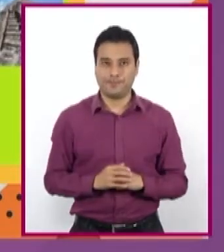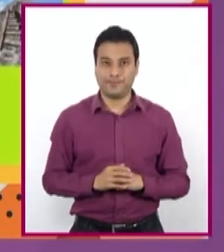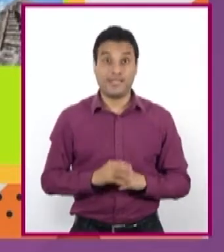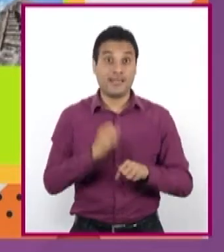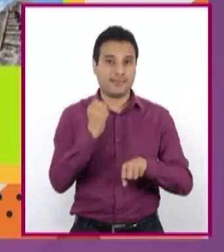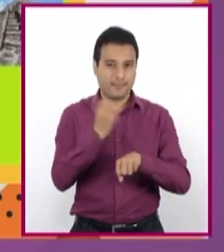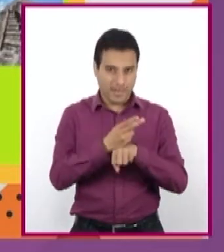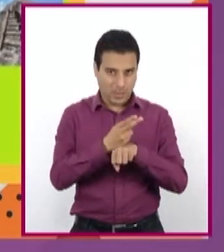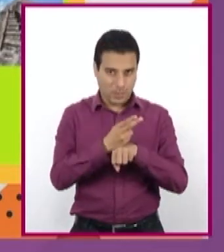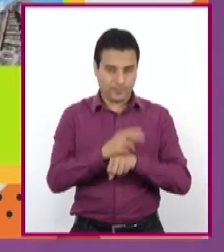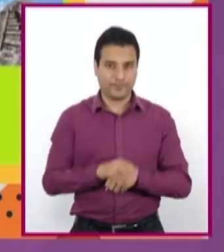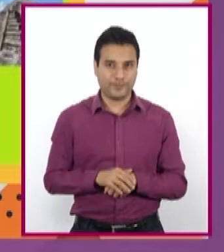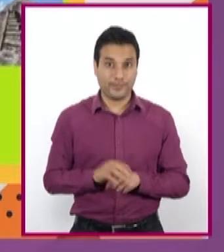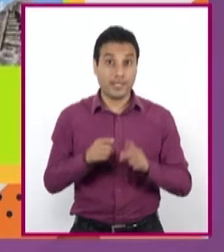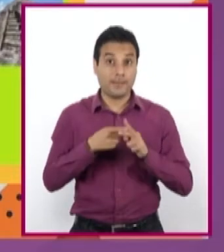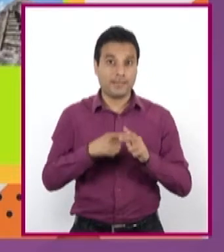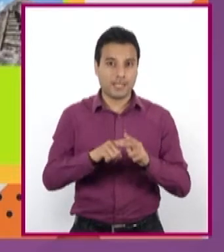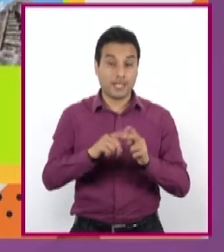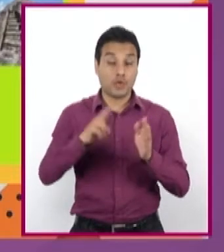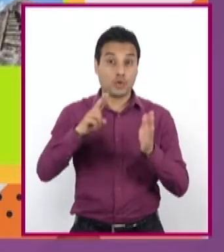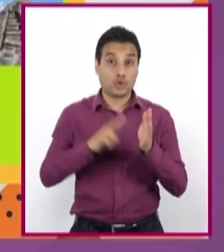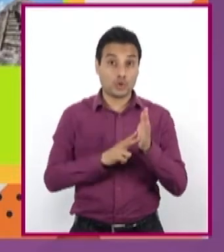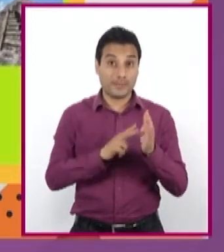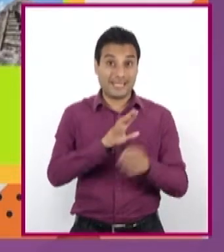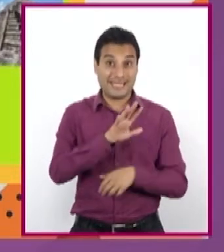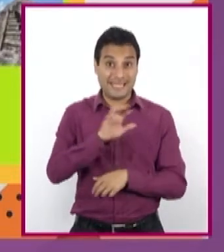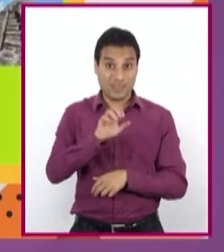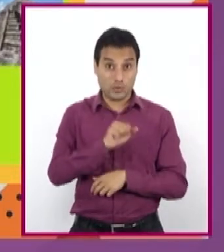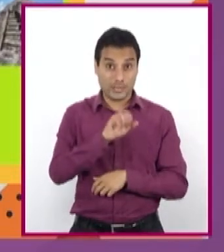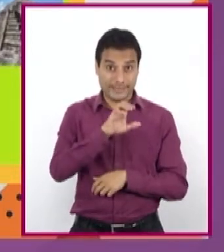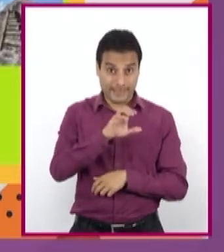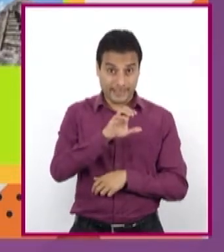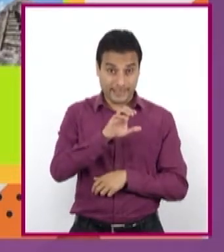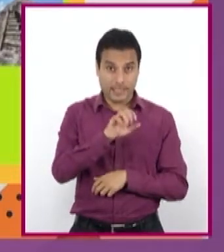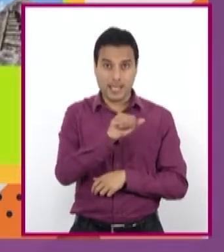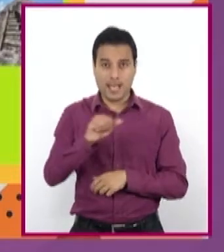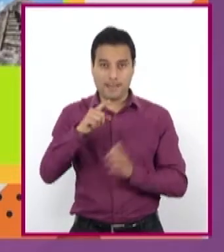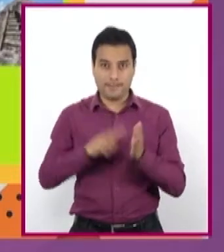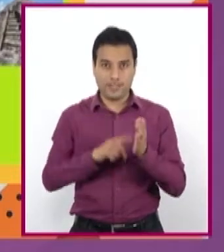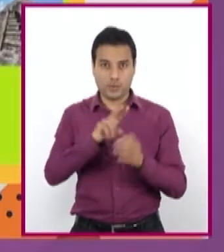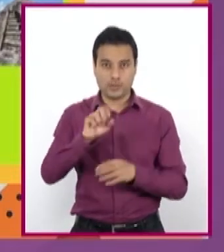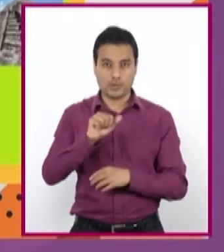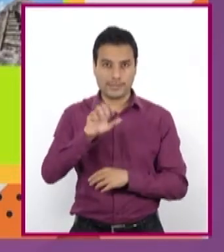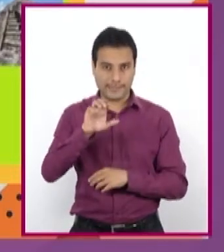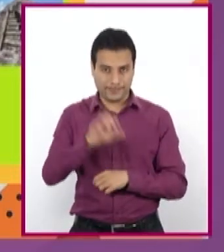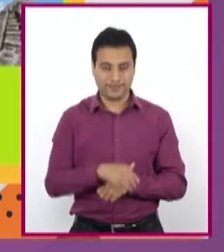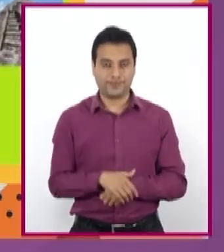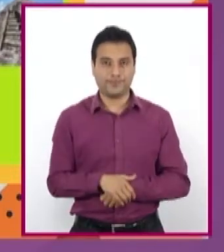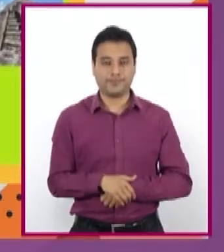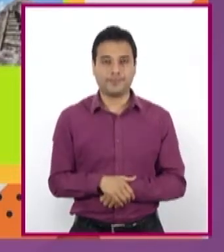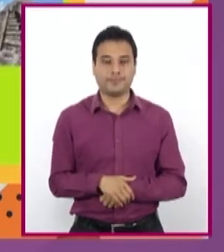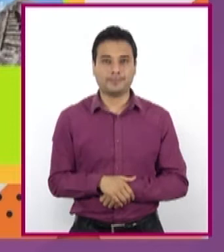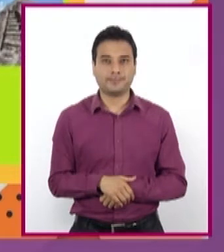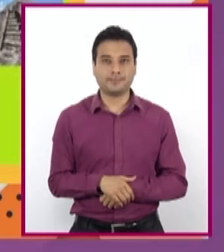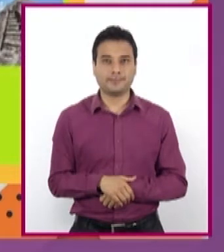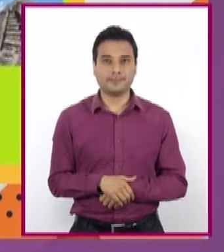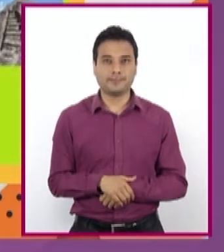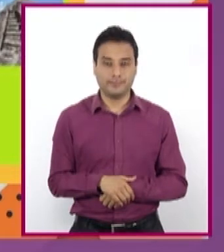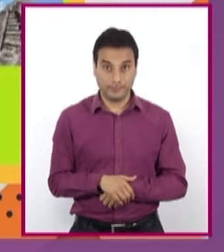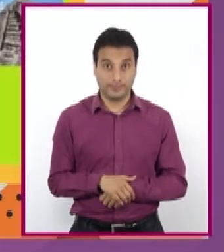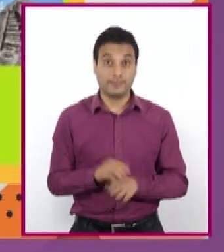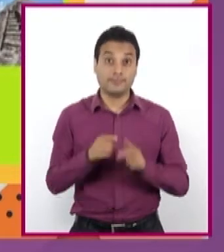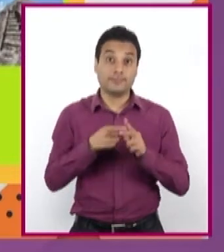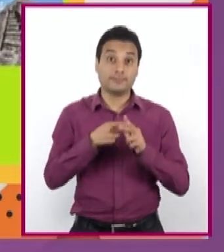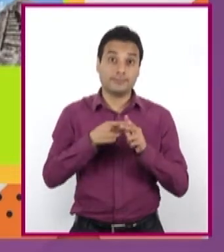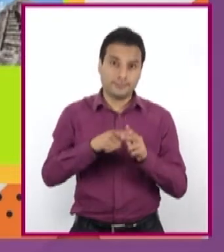Temprano, que corre del 2500 antes de nuestra era al 1200 antes de nuestra era, pasando desde